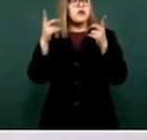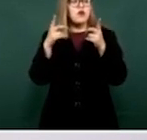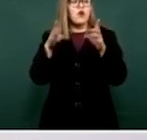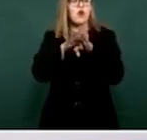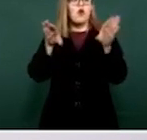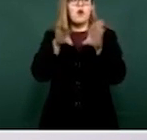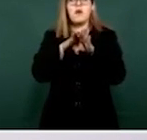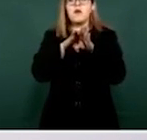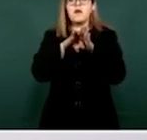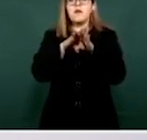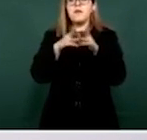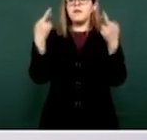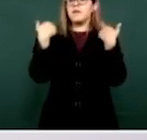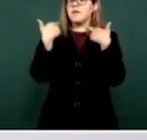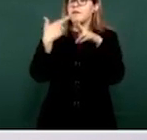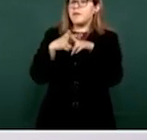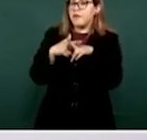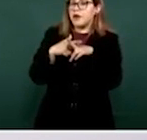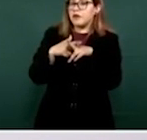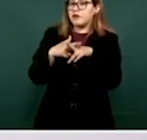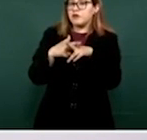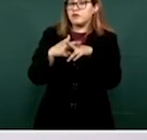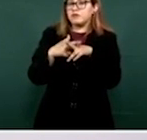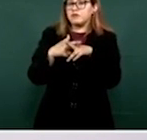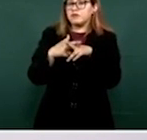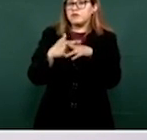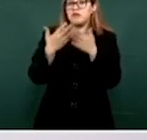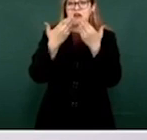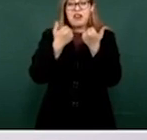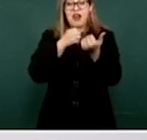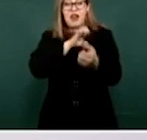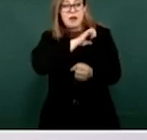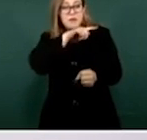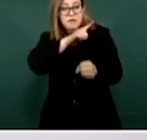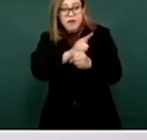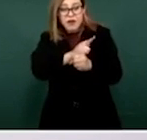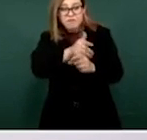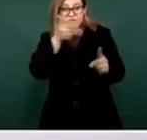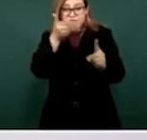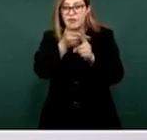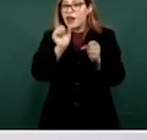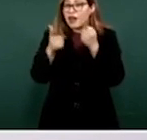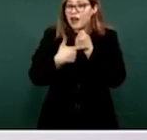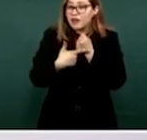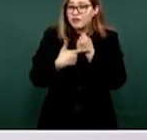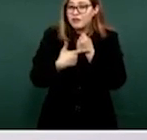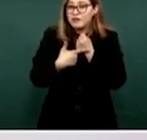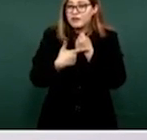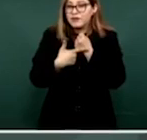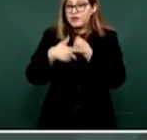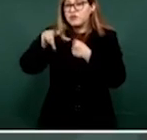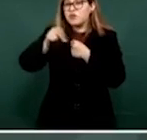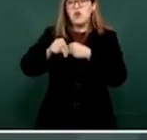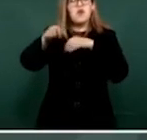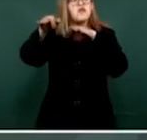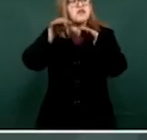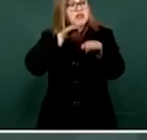del magisterio. Pero no hay nada en específico que tenga que ver con lo